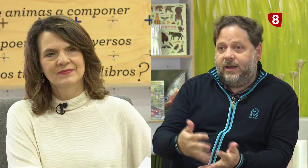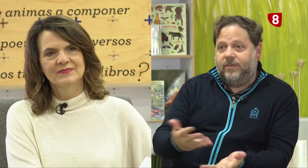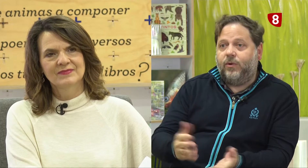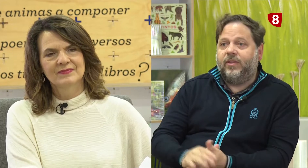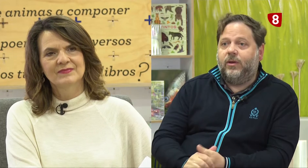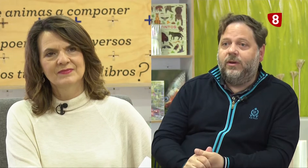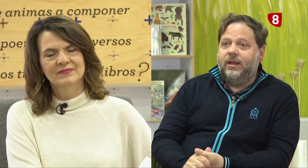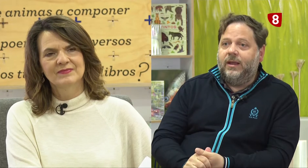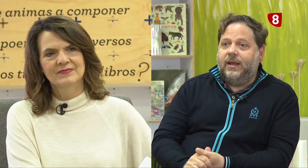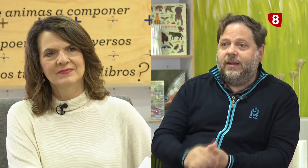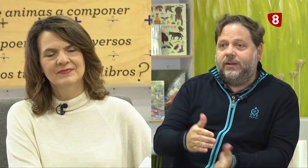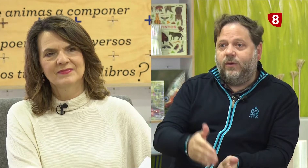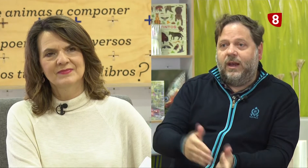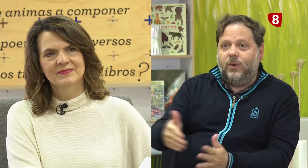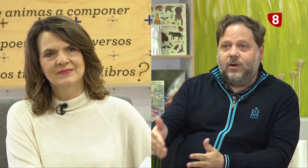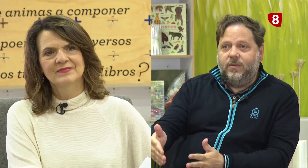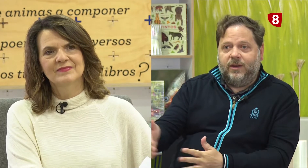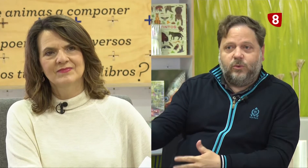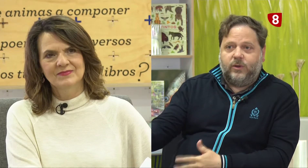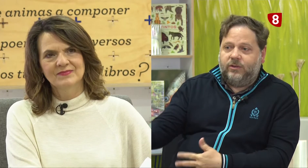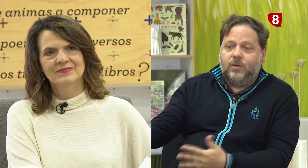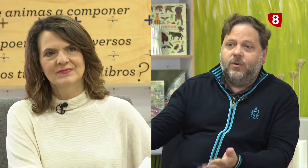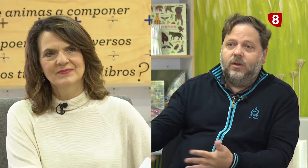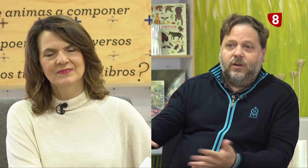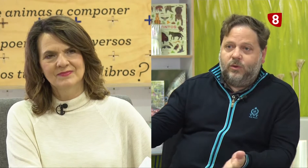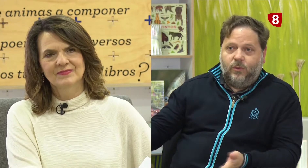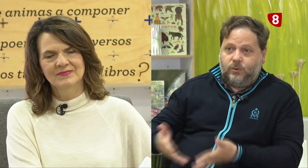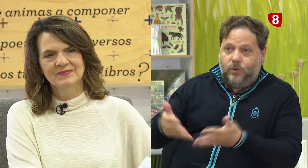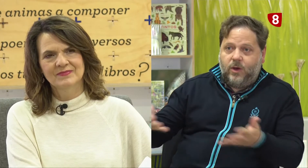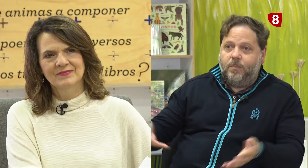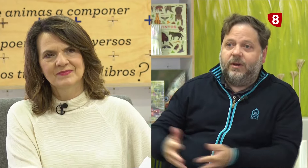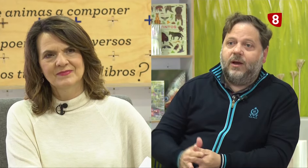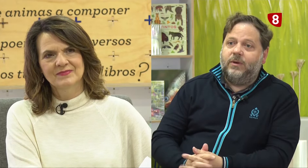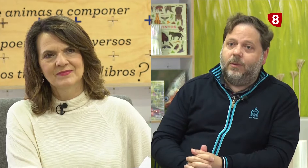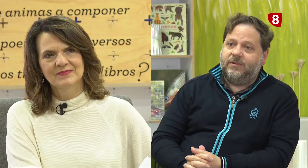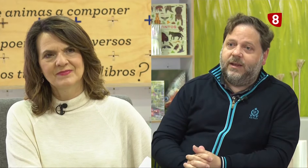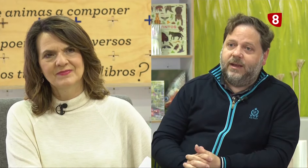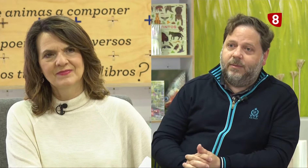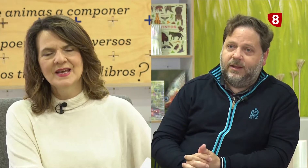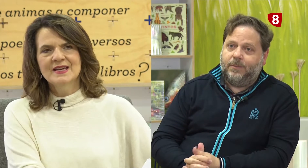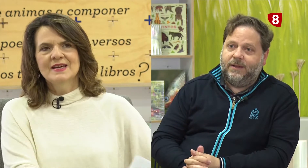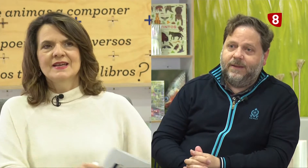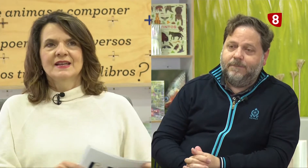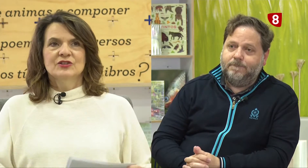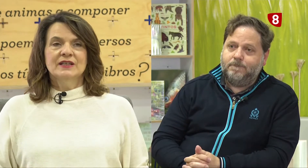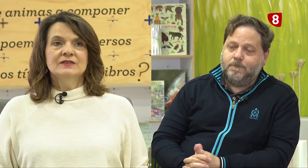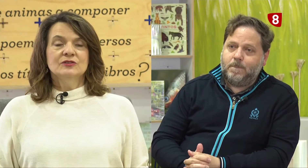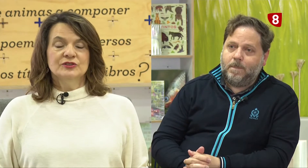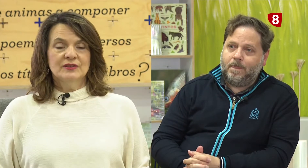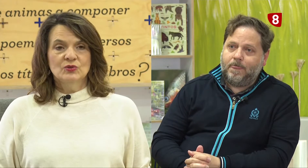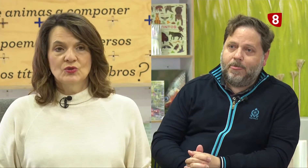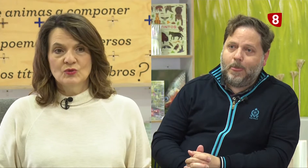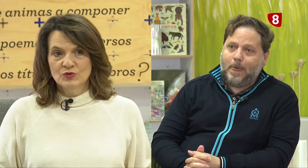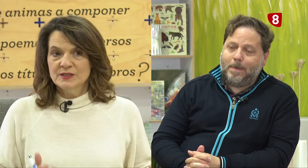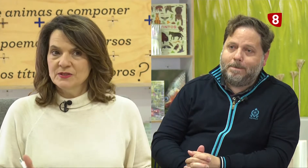información, tanto del aula como de las tutorías, como todo lo que compone la comunidad universitaria, evidentemente. Nos han